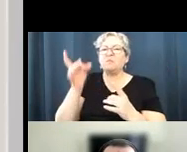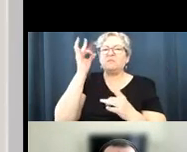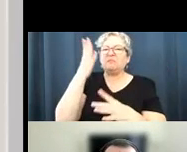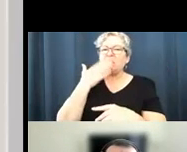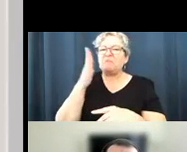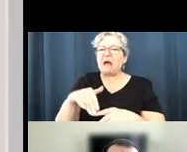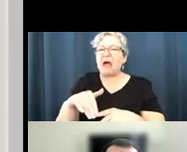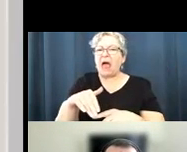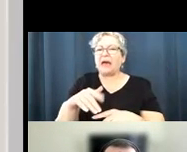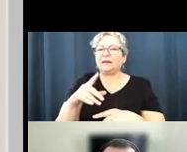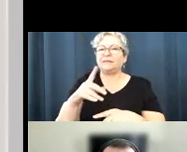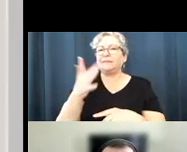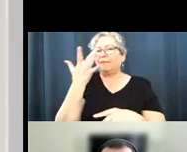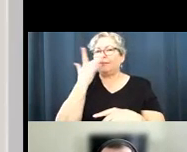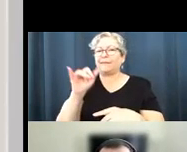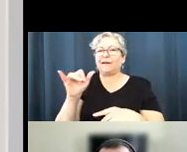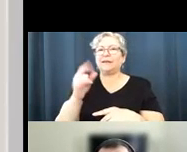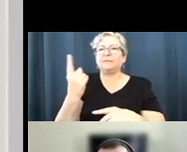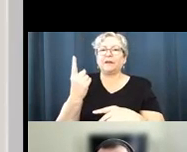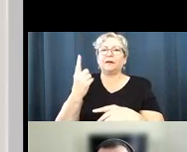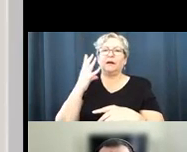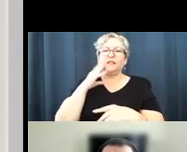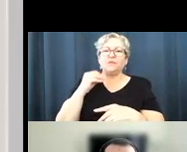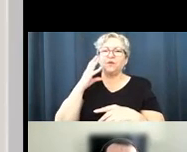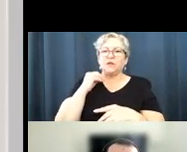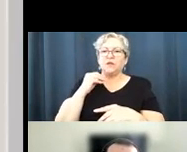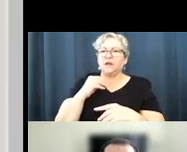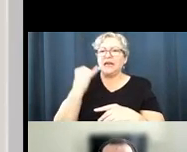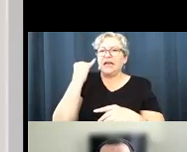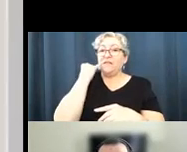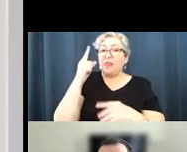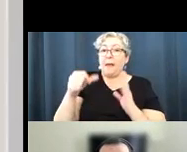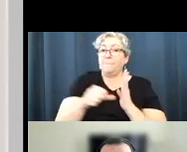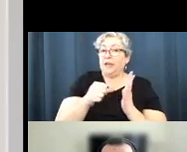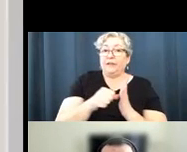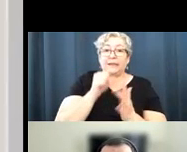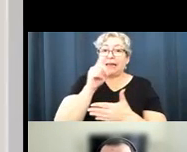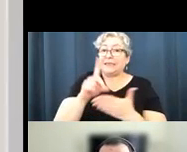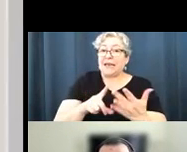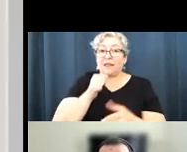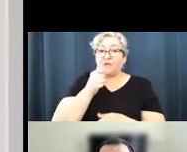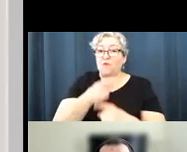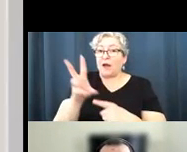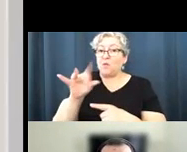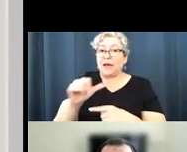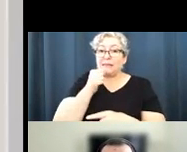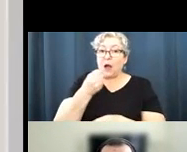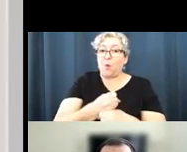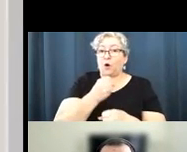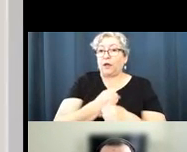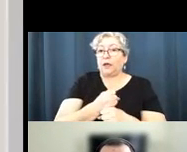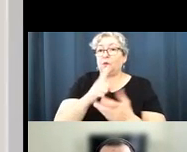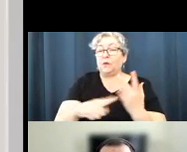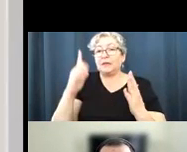Entonces, vamos a ver una versión mala de lo que es un screen reader, lo que alguien puede estar experimentando si la página no está diseñada